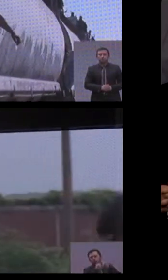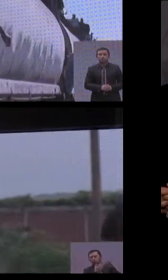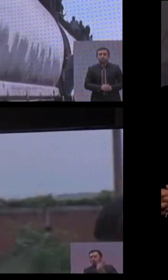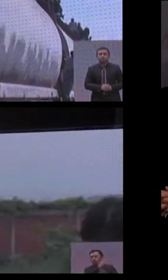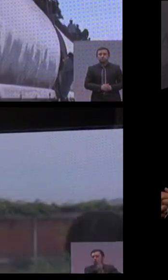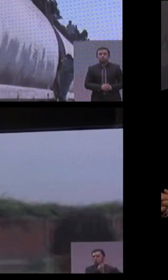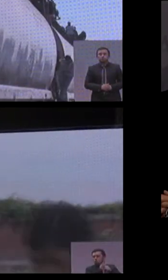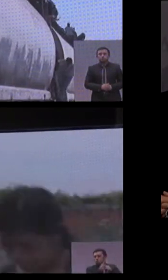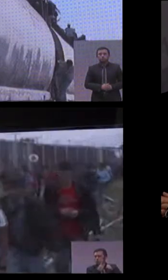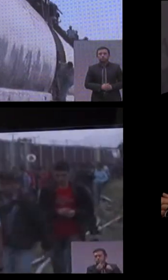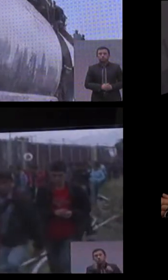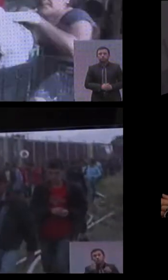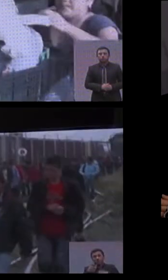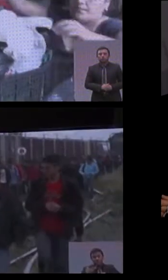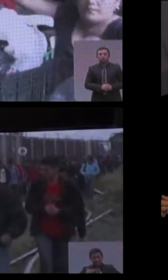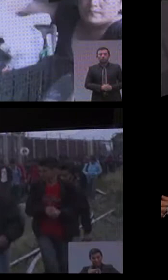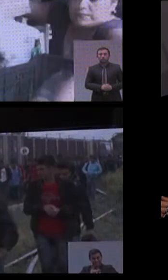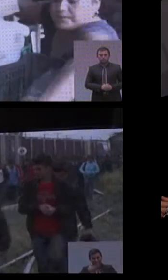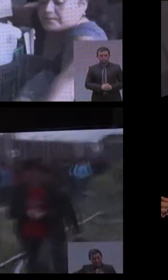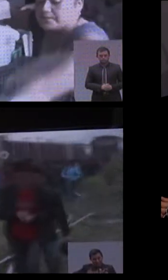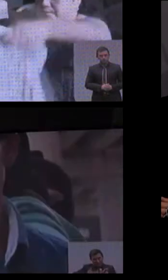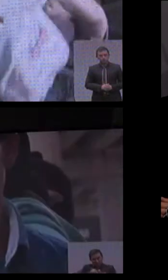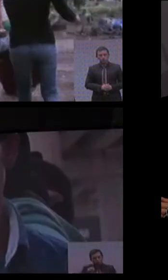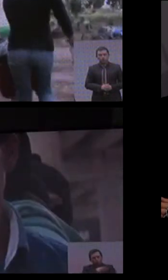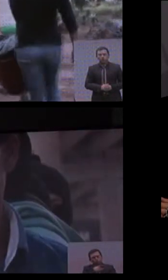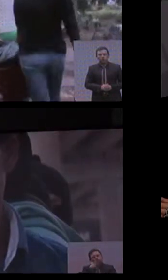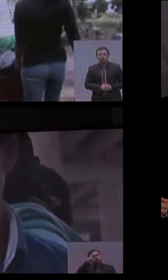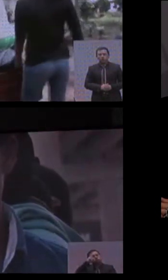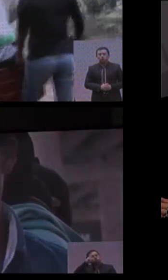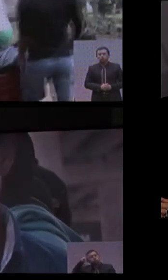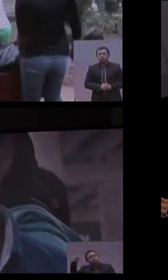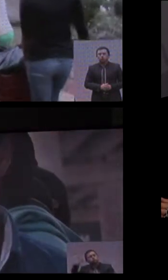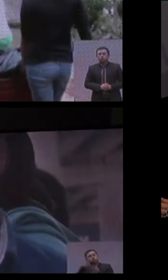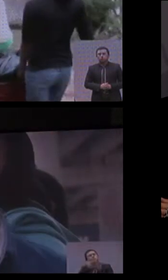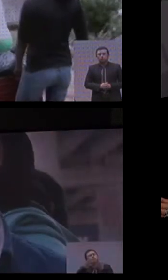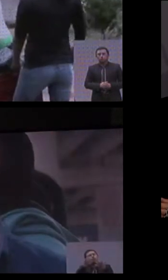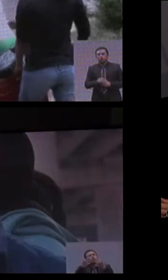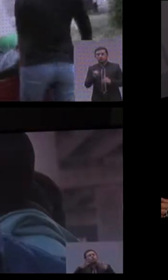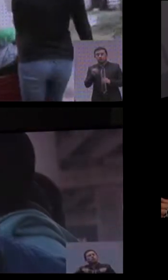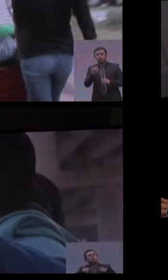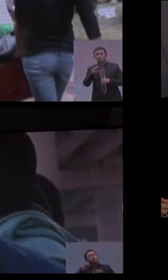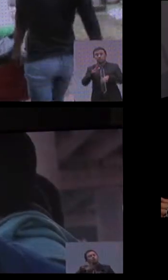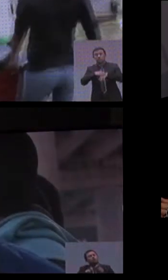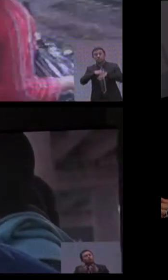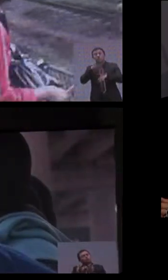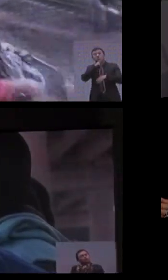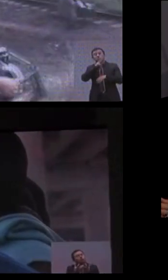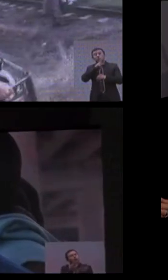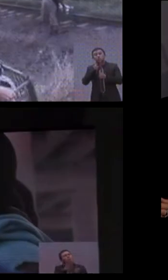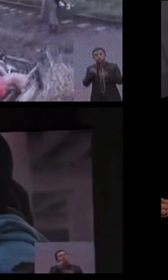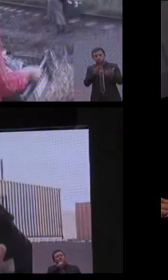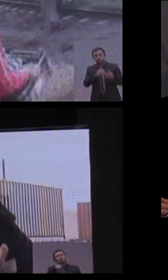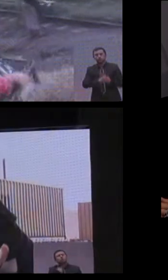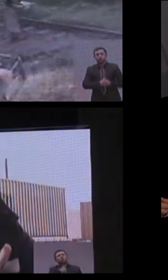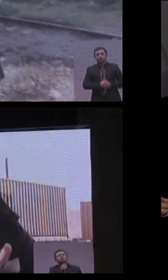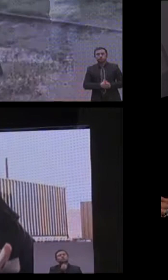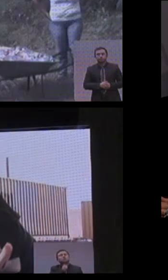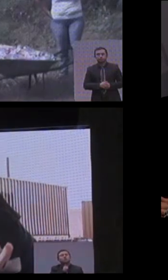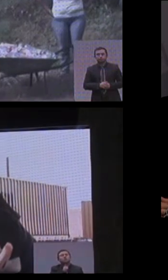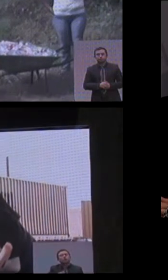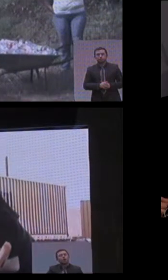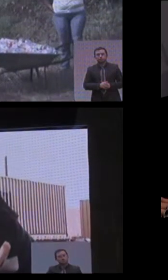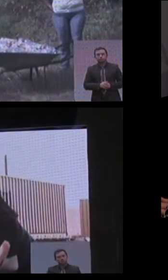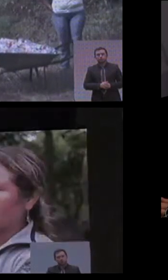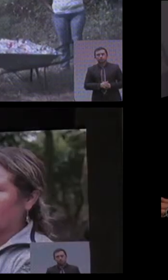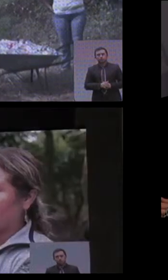personas que se han destacado en la promoción efectiva y en la defensa de los derechos fundamentales. El Consejo del Premio Nacional de Derechos Humanos